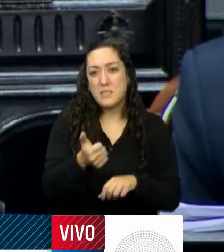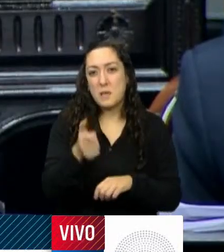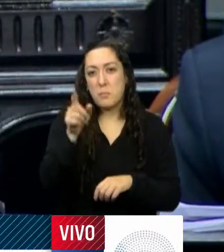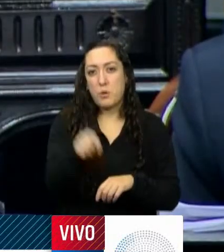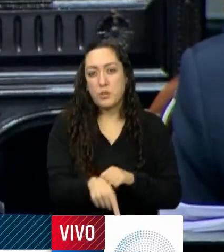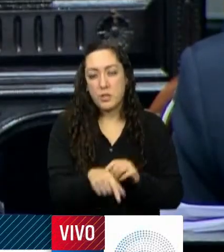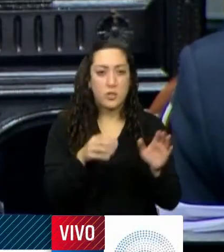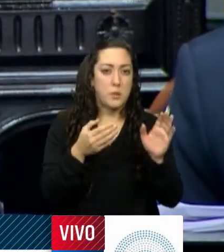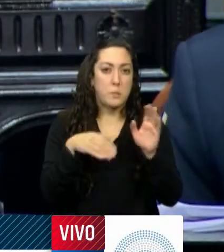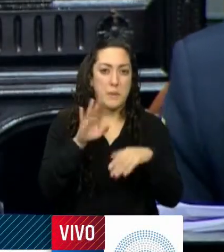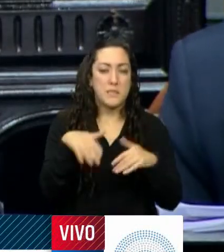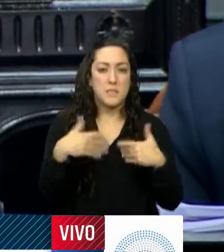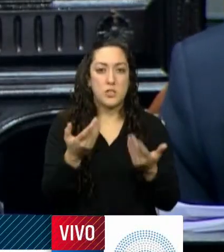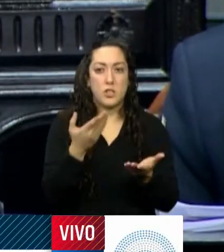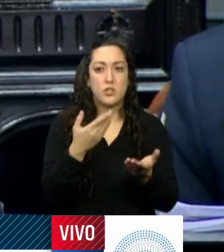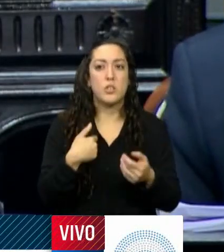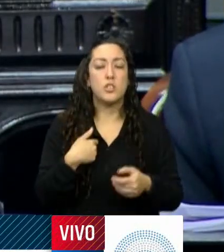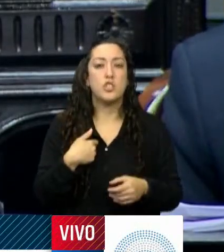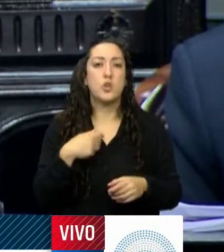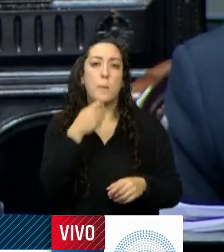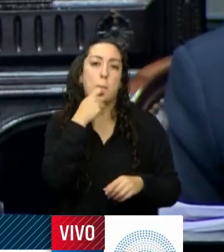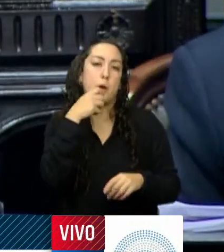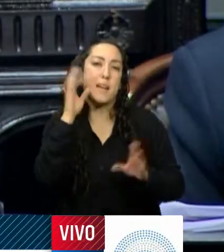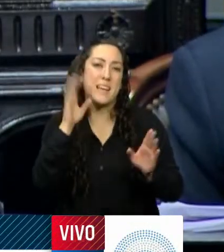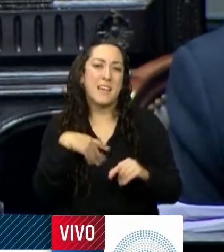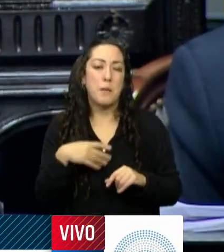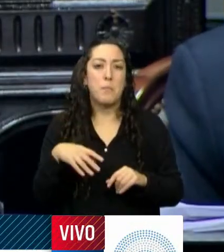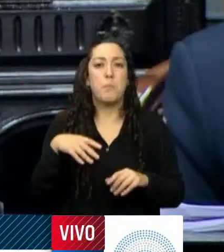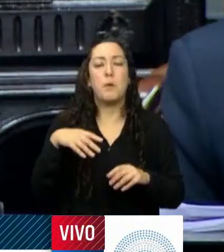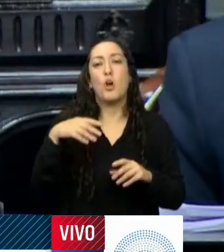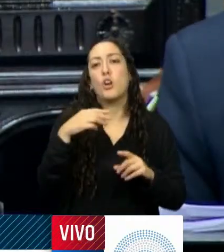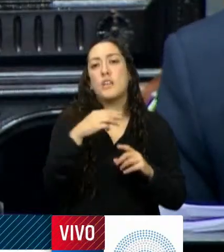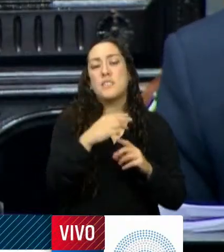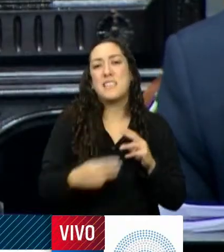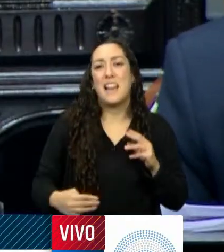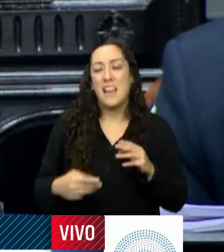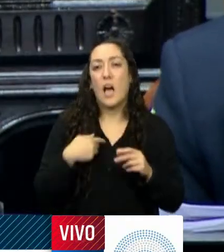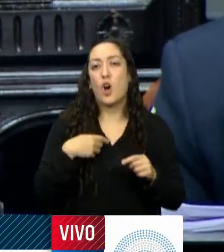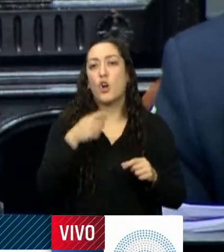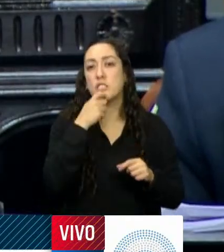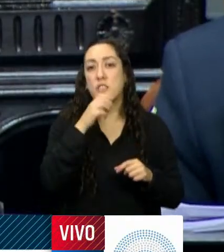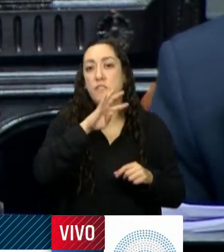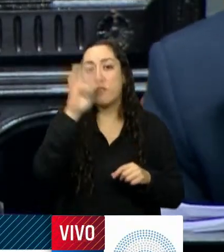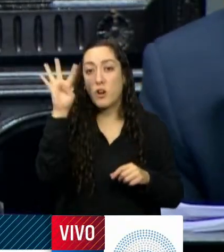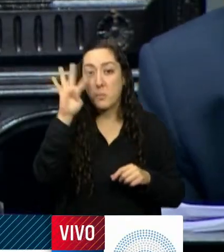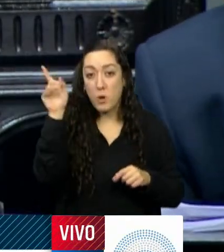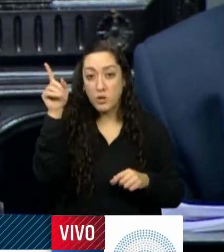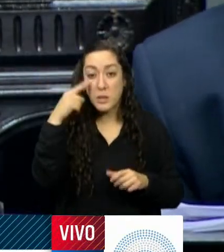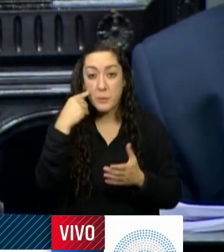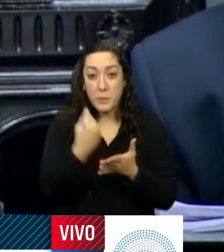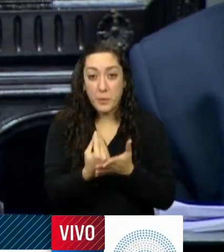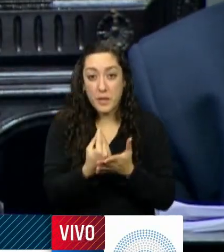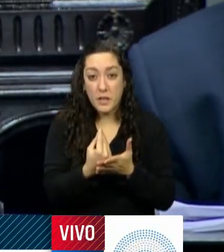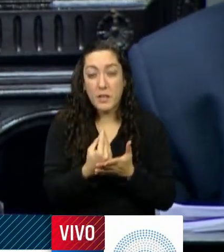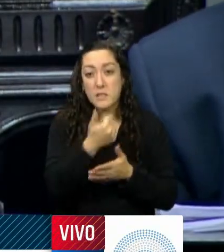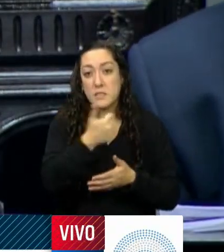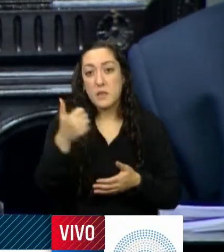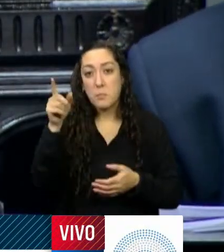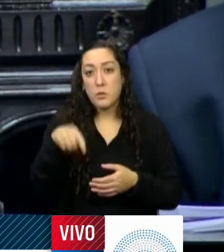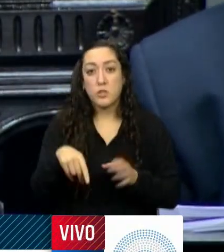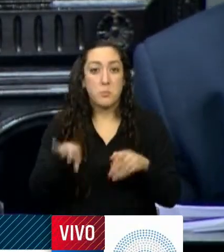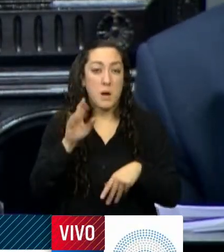66%. Yo soy celíaco. Ahora, si viviese en Formosa, me entero que tendría una incapacidad igual o mayor del